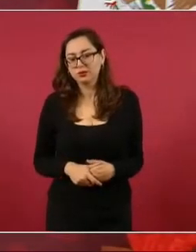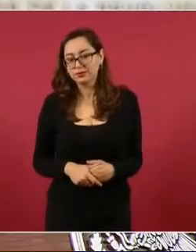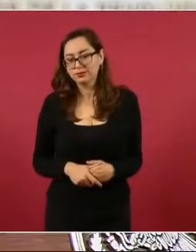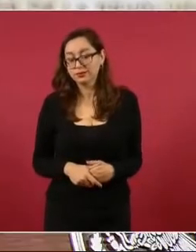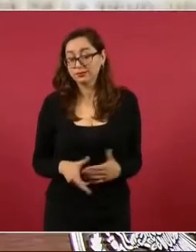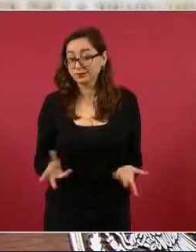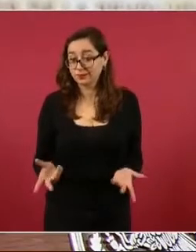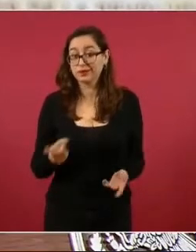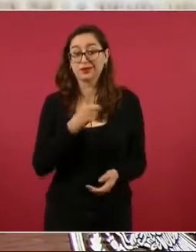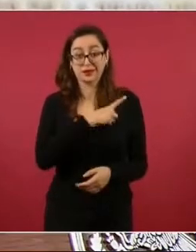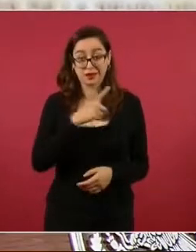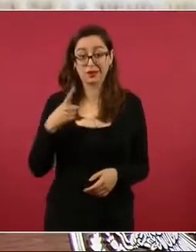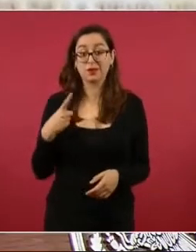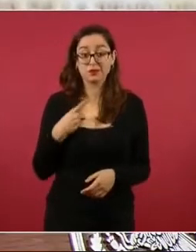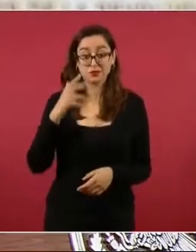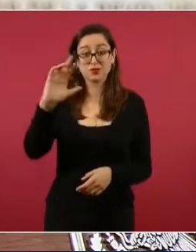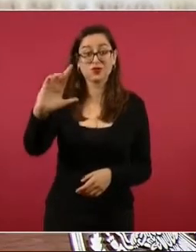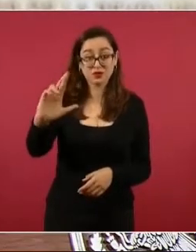de